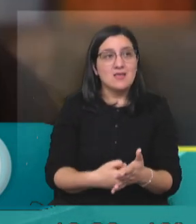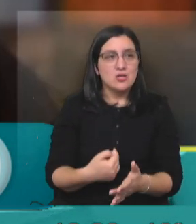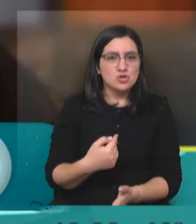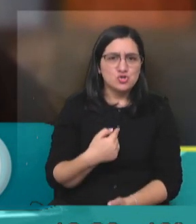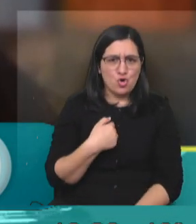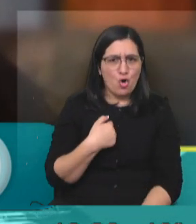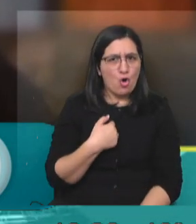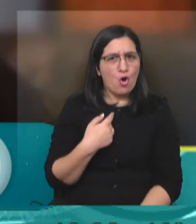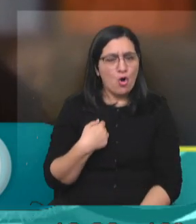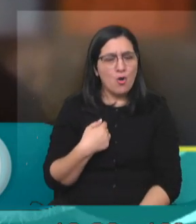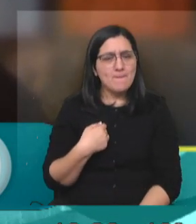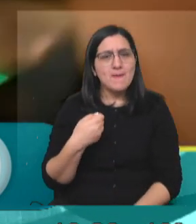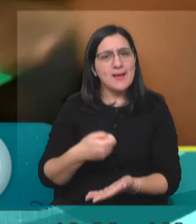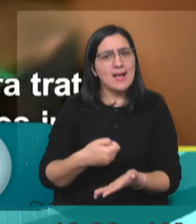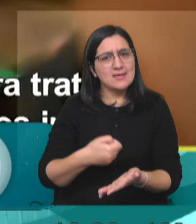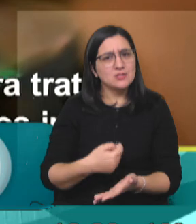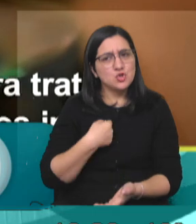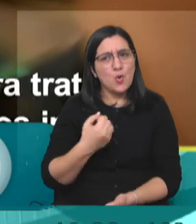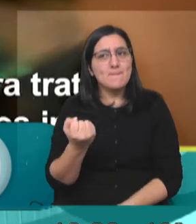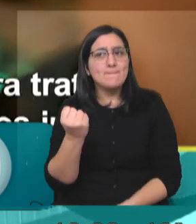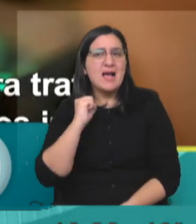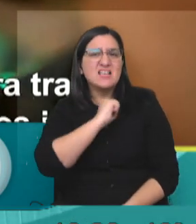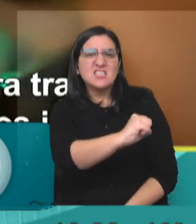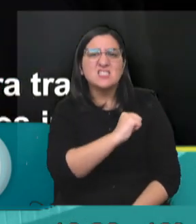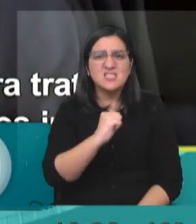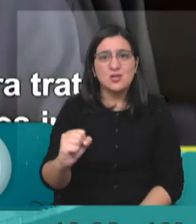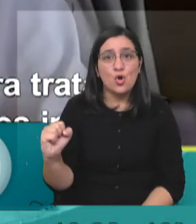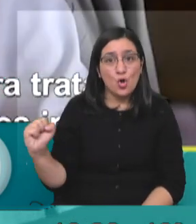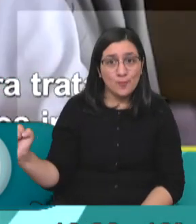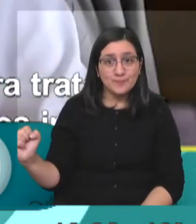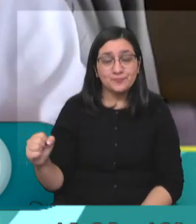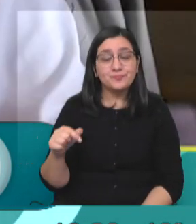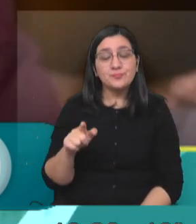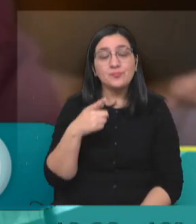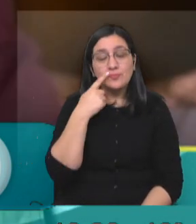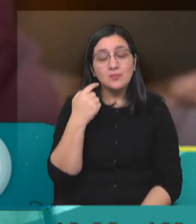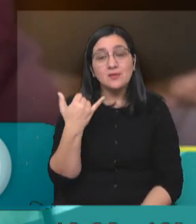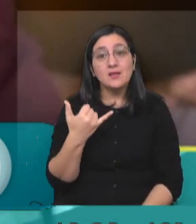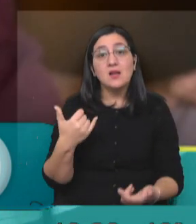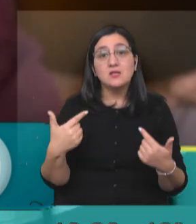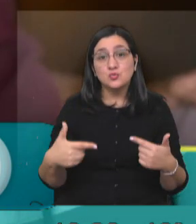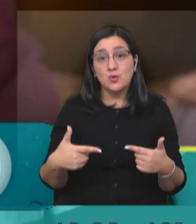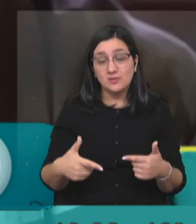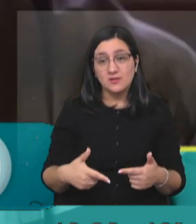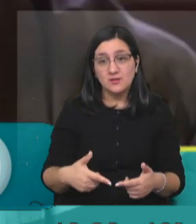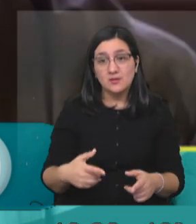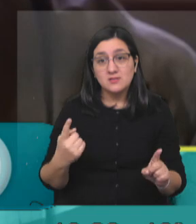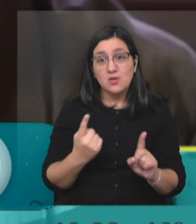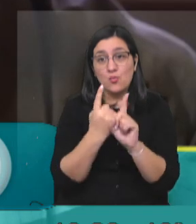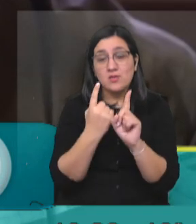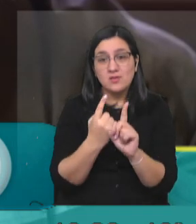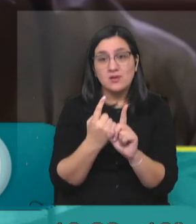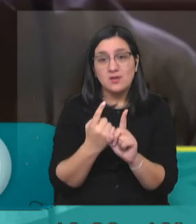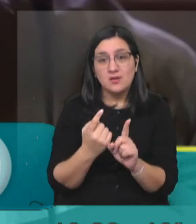por asesino a sueldo. Este muchacho tiene la suerte de que se cruza, entre otras suertes que tiene en la película, se cruza